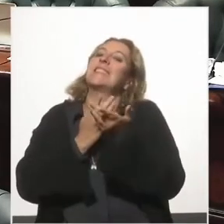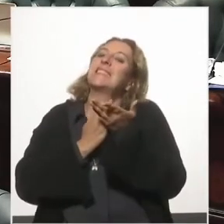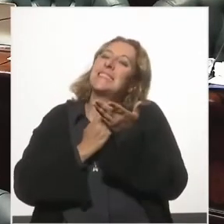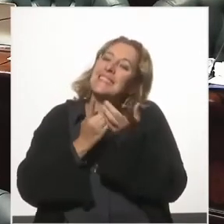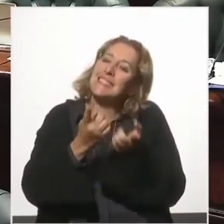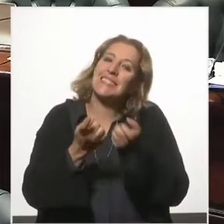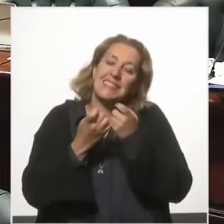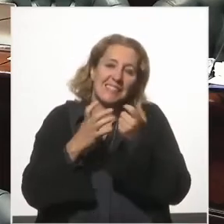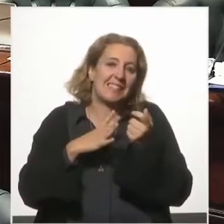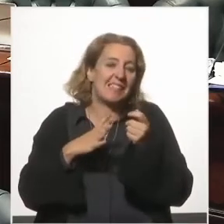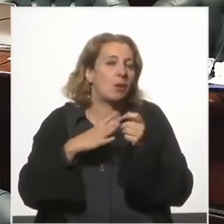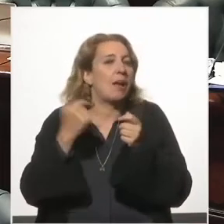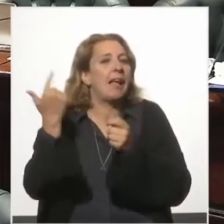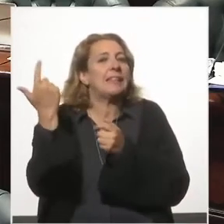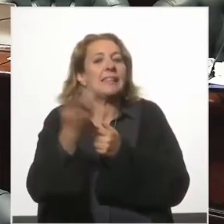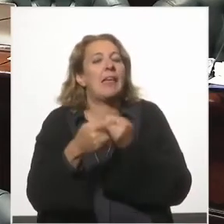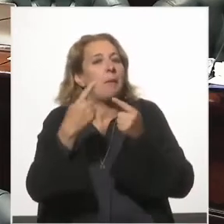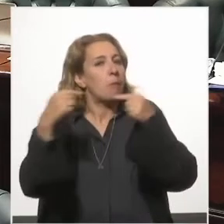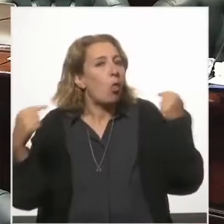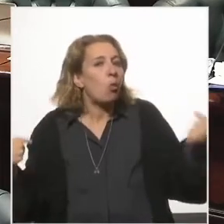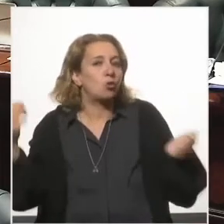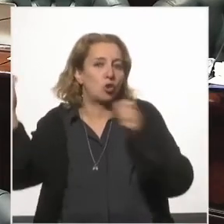canasta de productos importados.